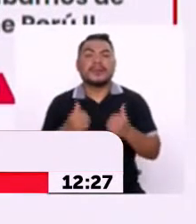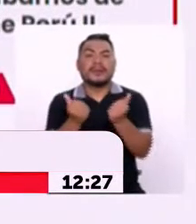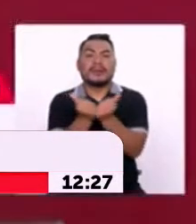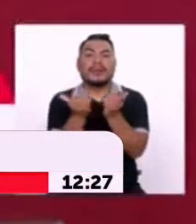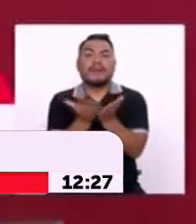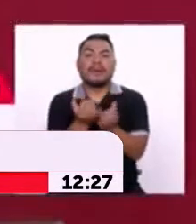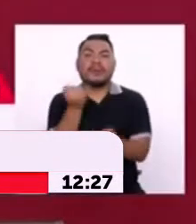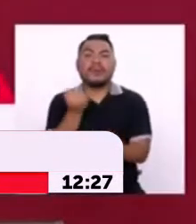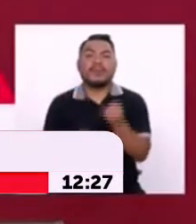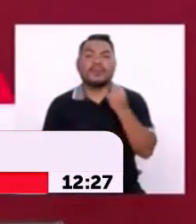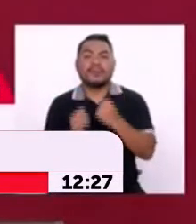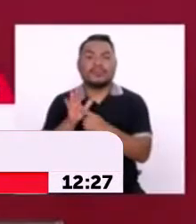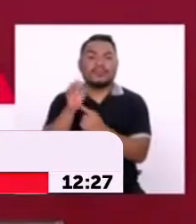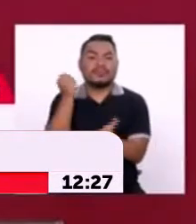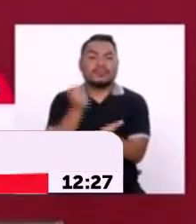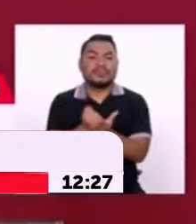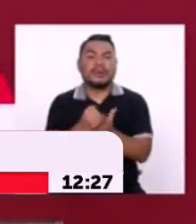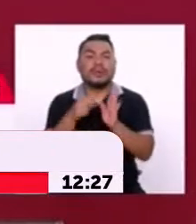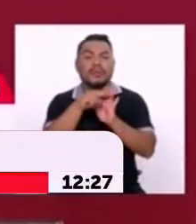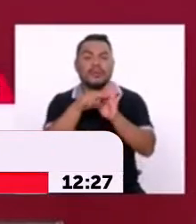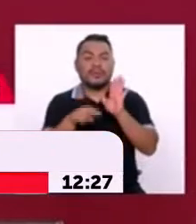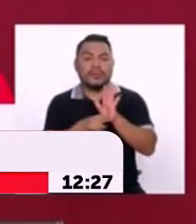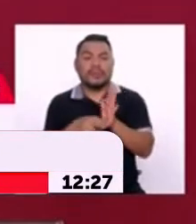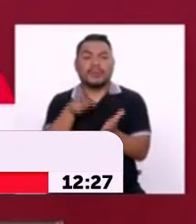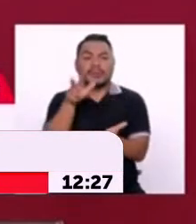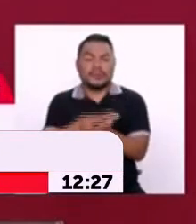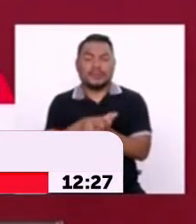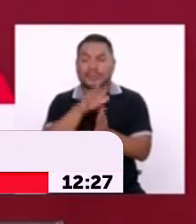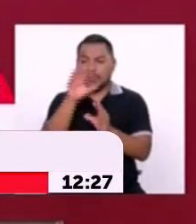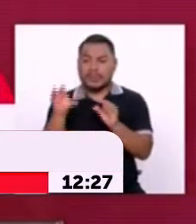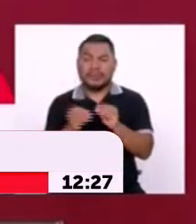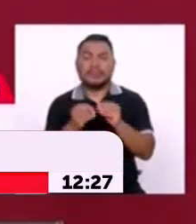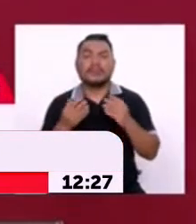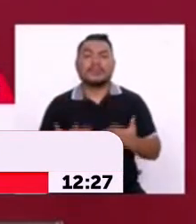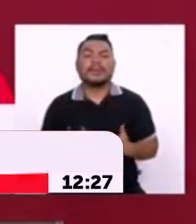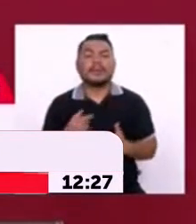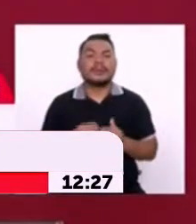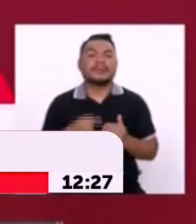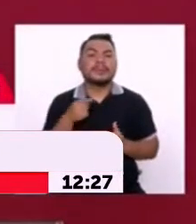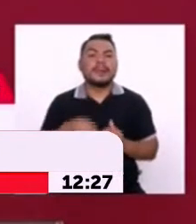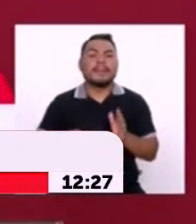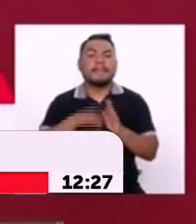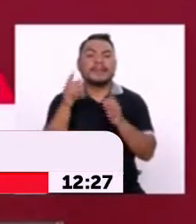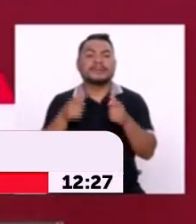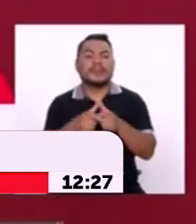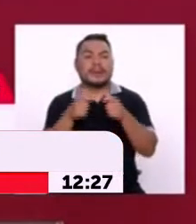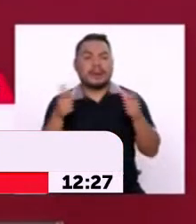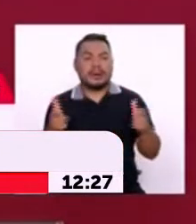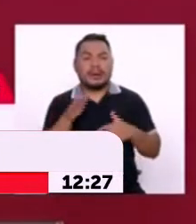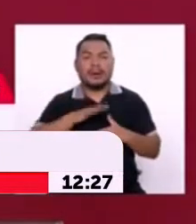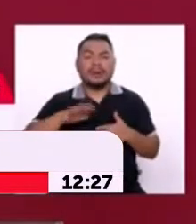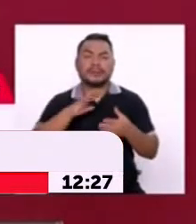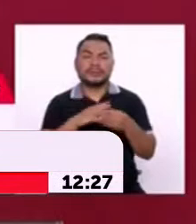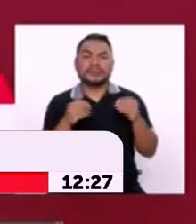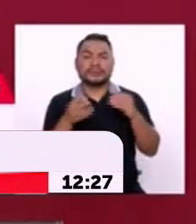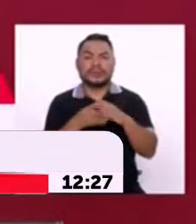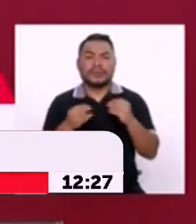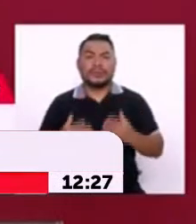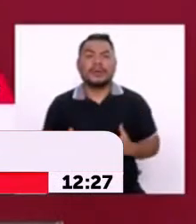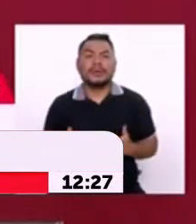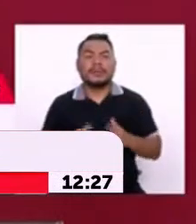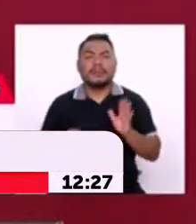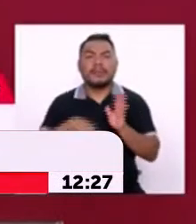En abril último se publicó una norma que aprueba el crédito suplementario más grande de nuestra